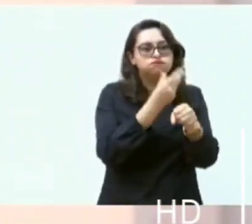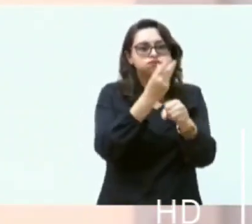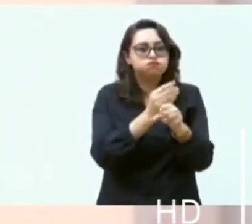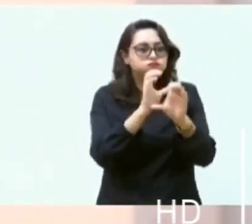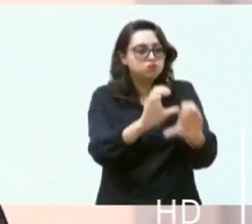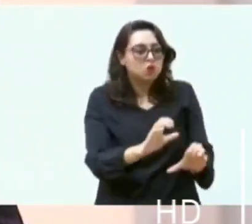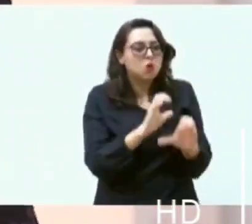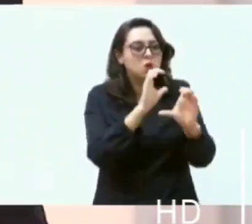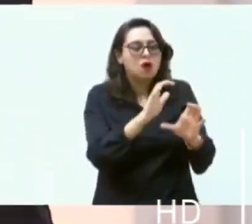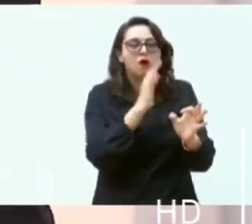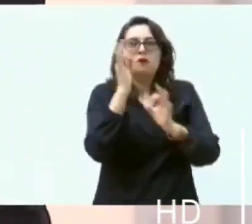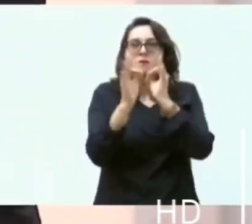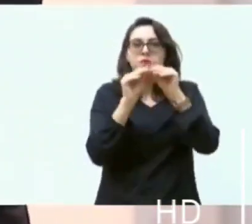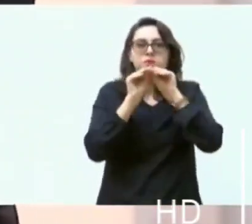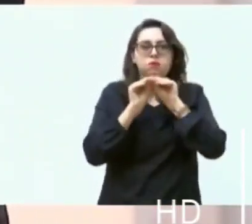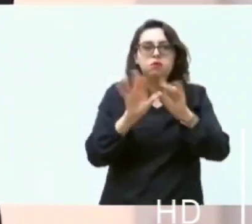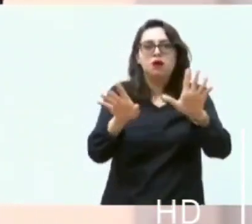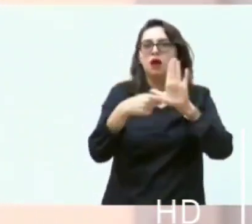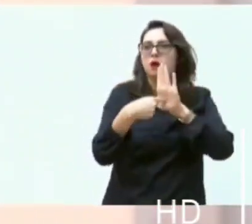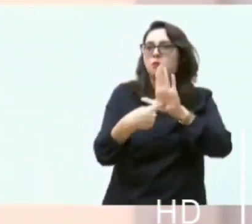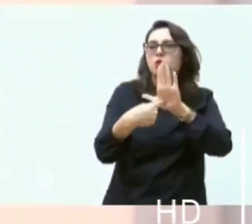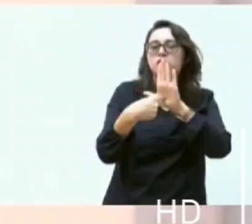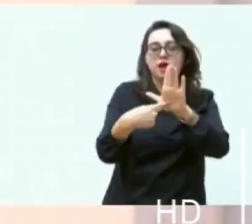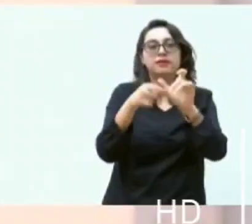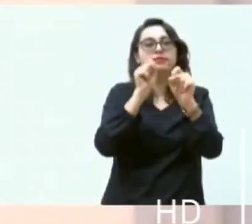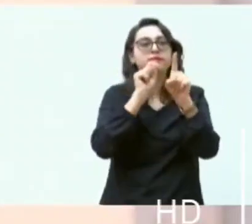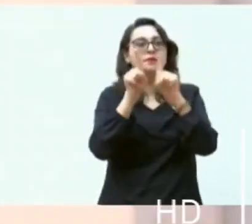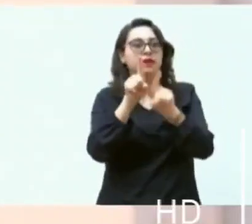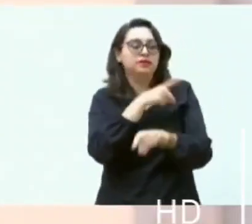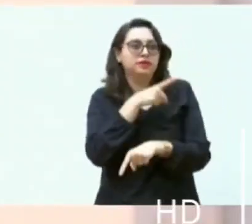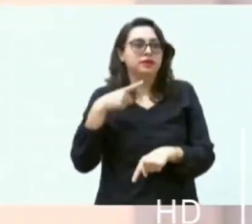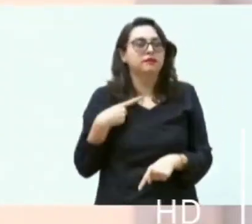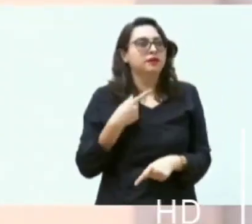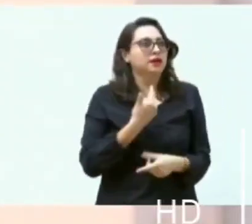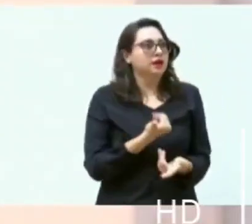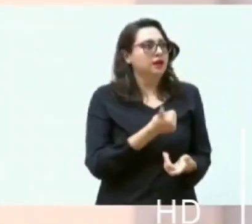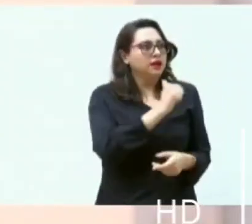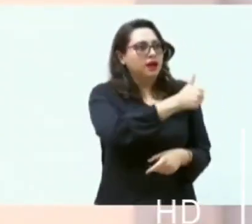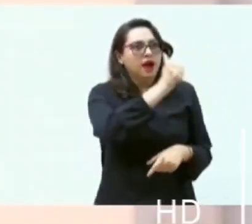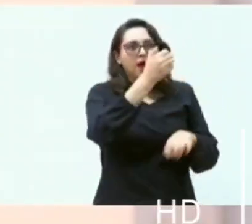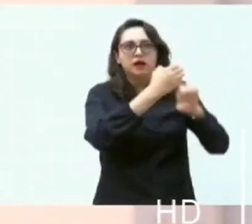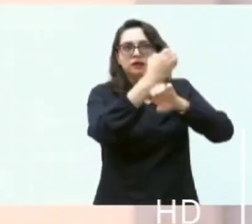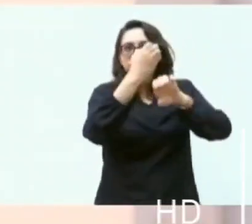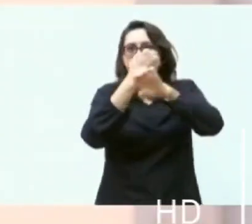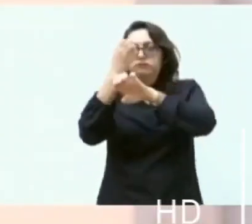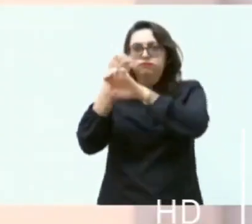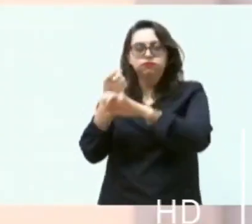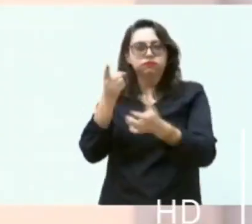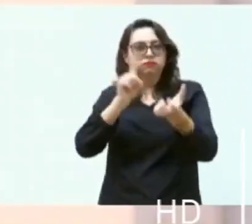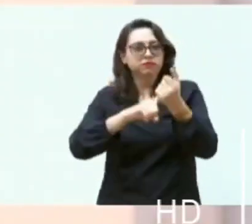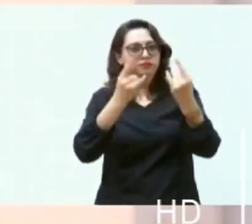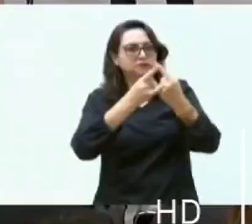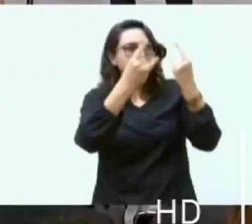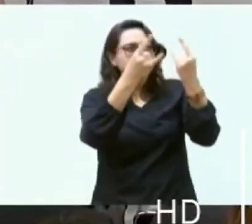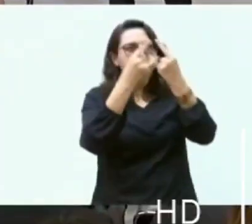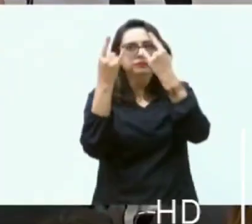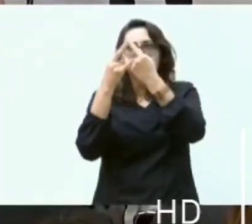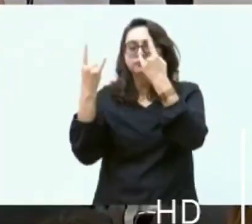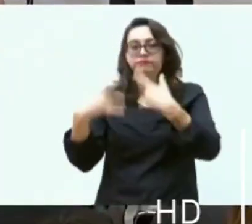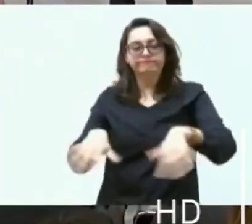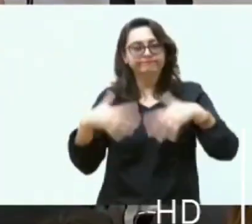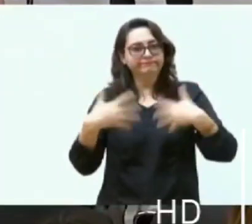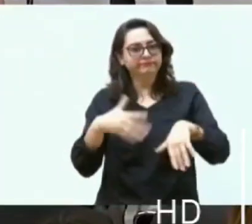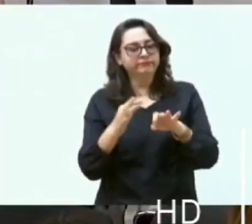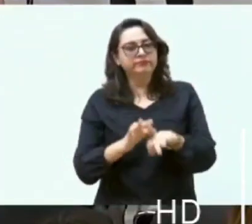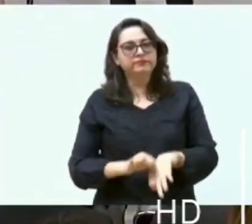cuentan los muchos episodios de la vida de nuestro país, sin los cuales no podríamos explicar